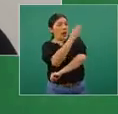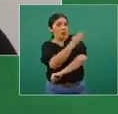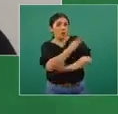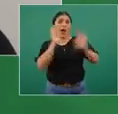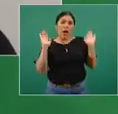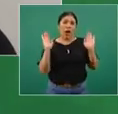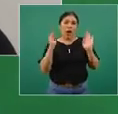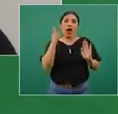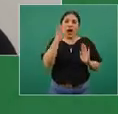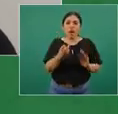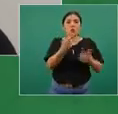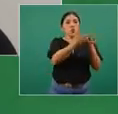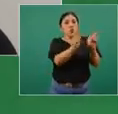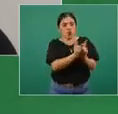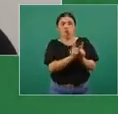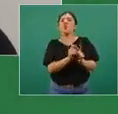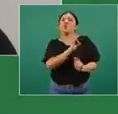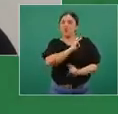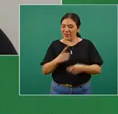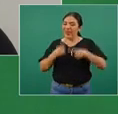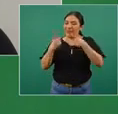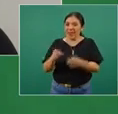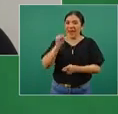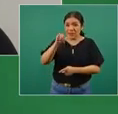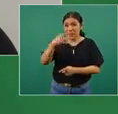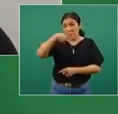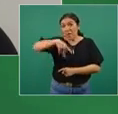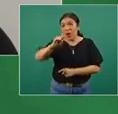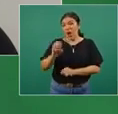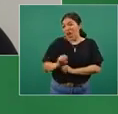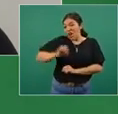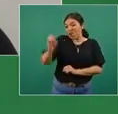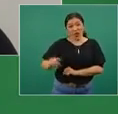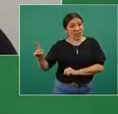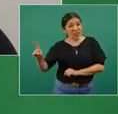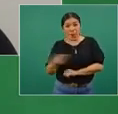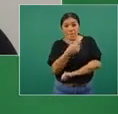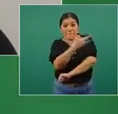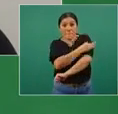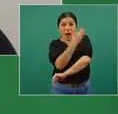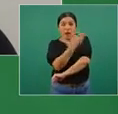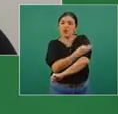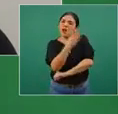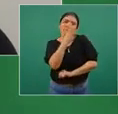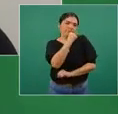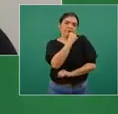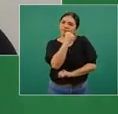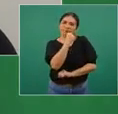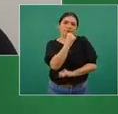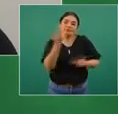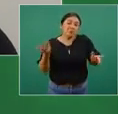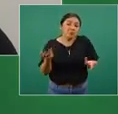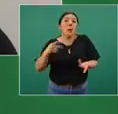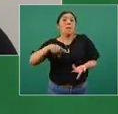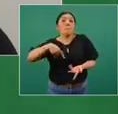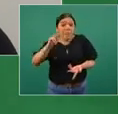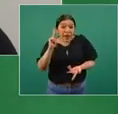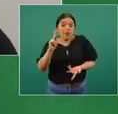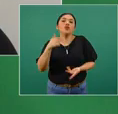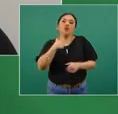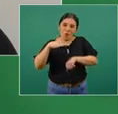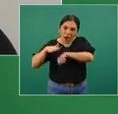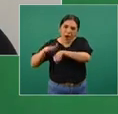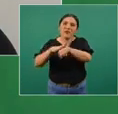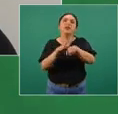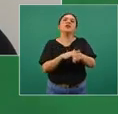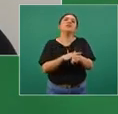estrategia Correcaminos se la aplica, pero a nadie obviamente se le obliga a ser vacunado. Pero entonces sí, el llamado